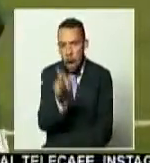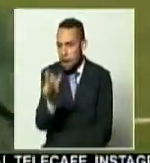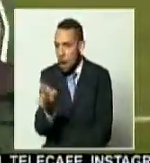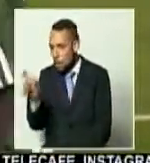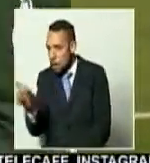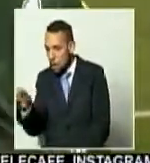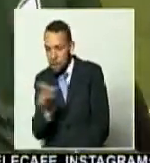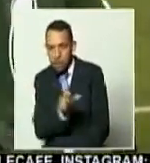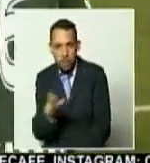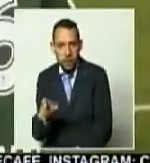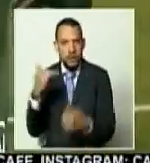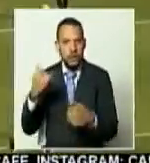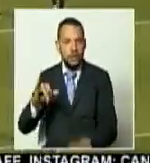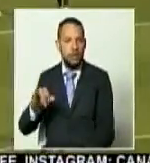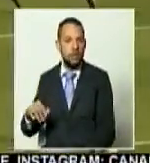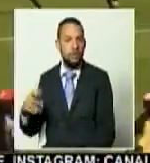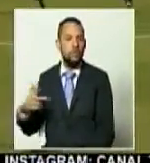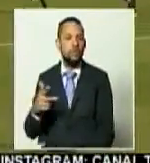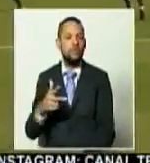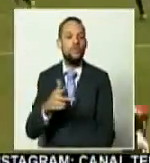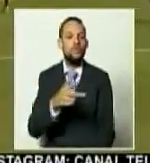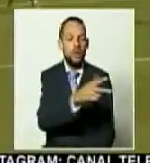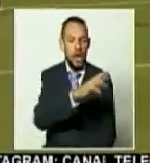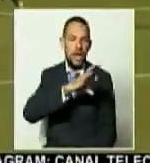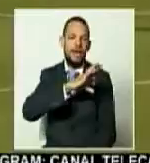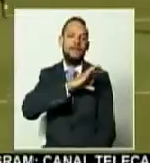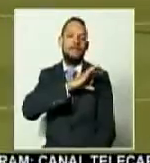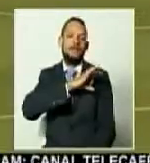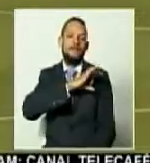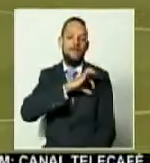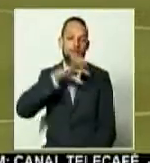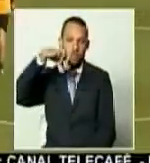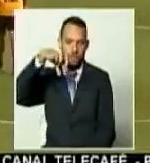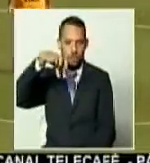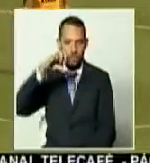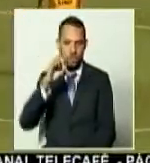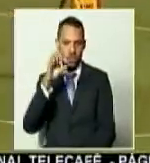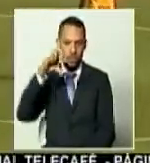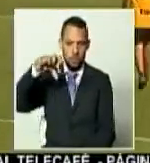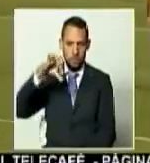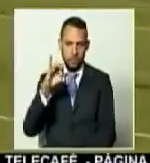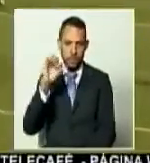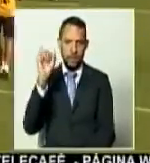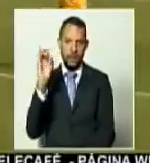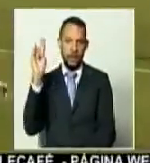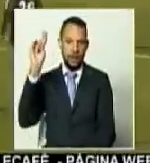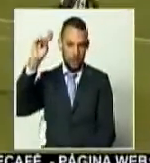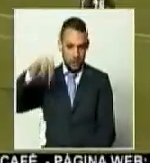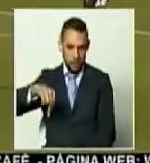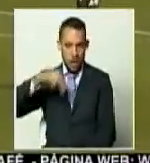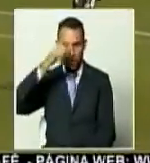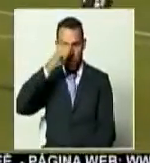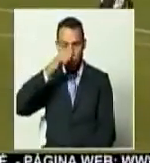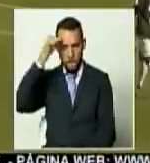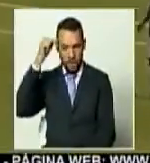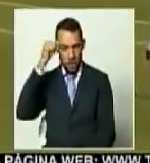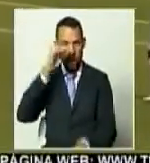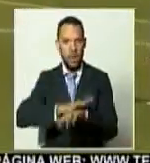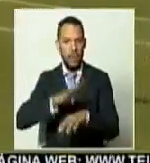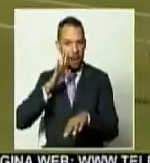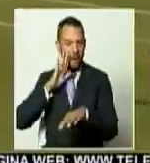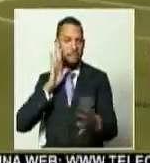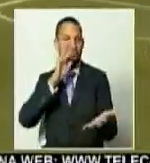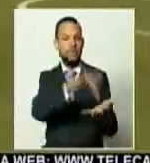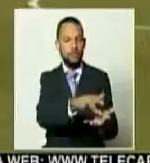El Deportes Quindío viajará a Popayán el sábado para descansar y enfrentar al Universitario de Popayán el domingo. Recordemos